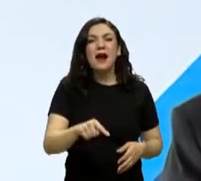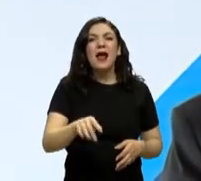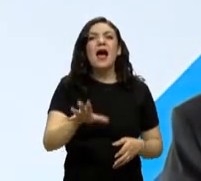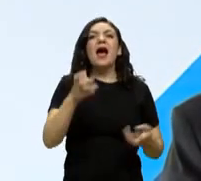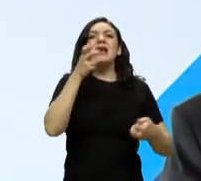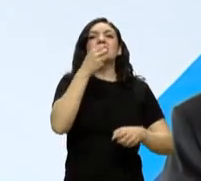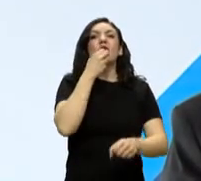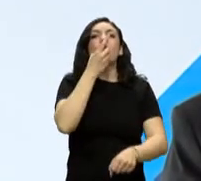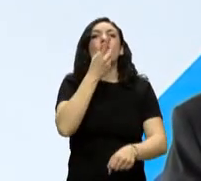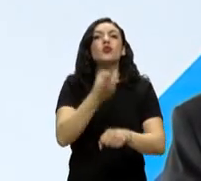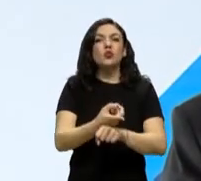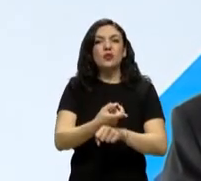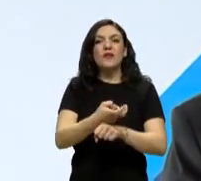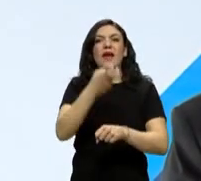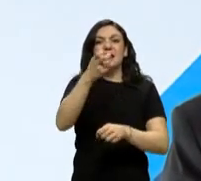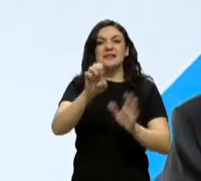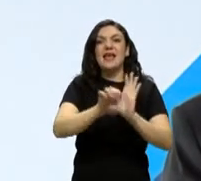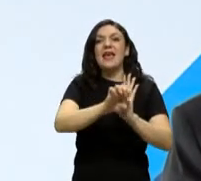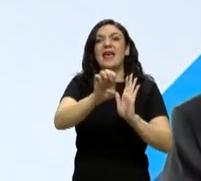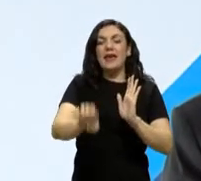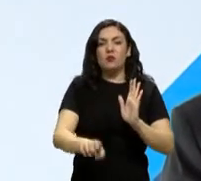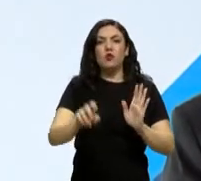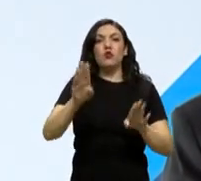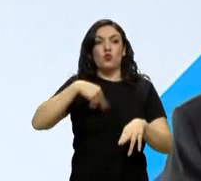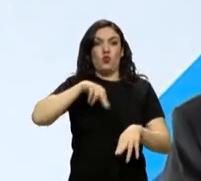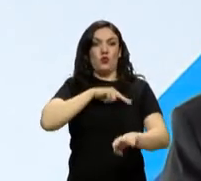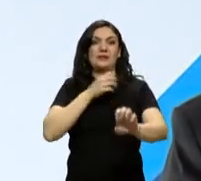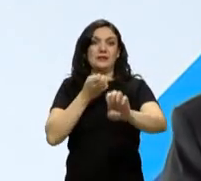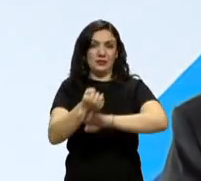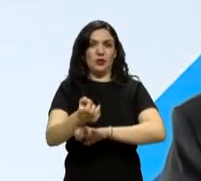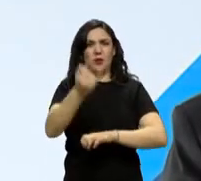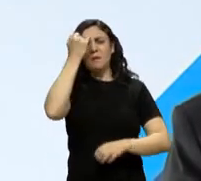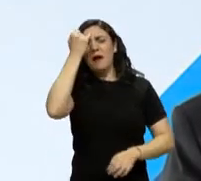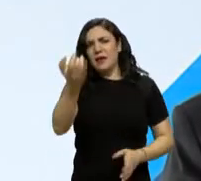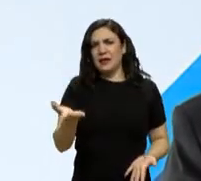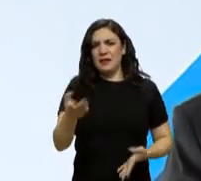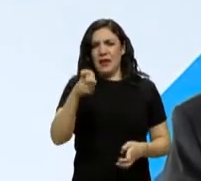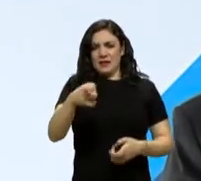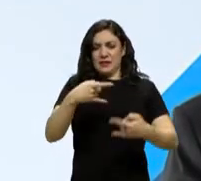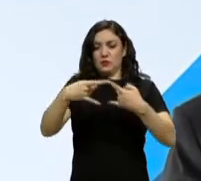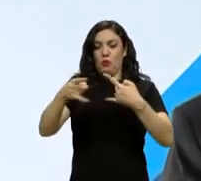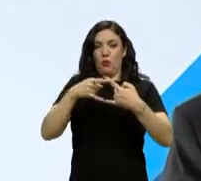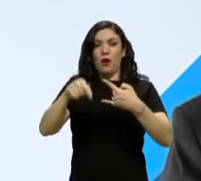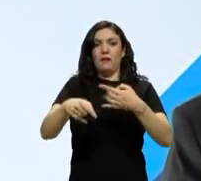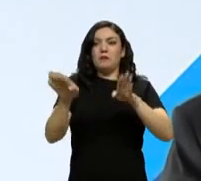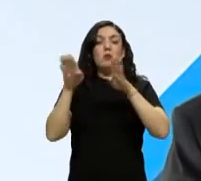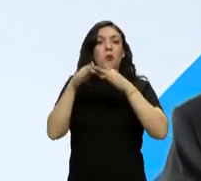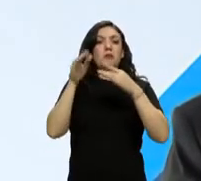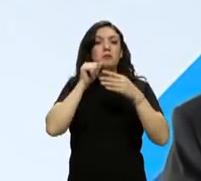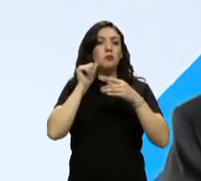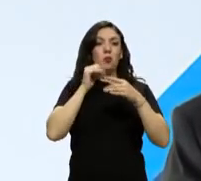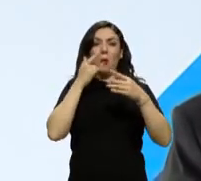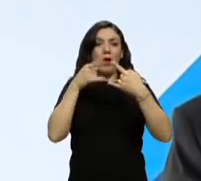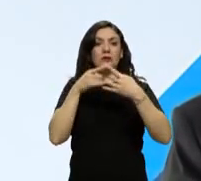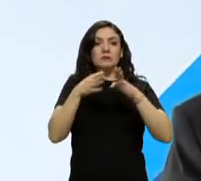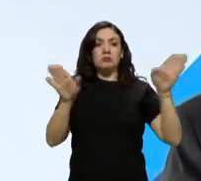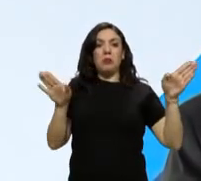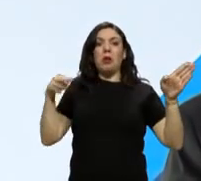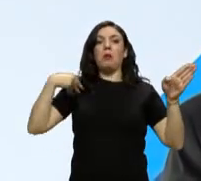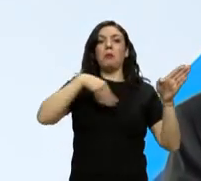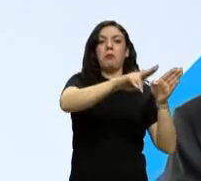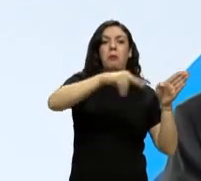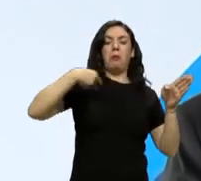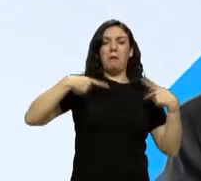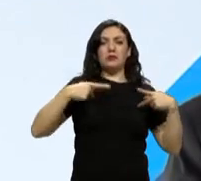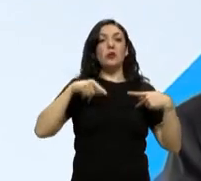esa casa del ejemplo que yo les pongo es nuestro estado y precisamente estas puertas son las que nos tienen que ayudar a fortalecer pero